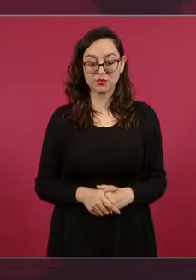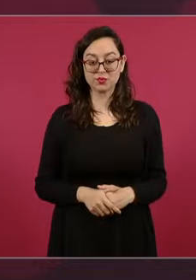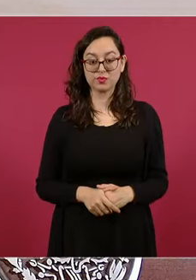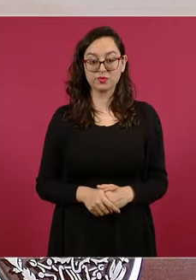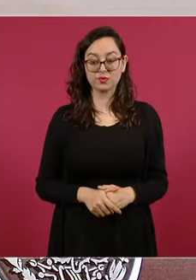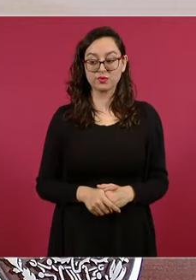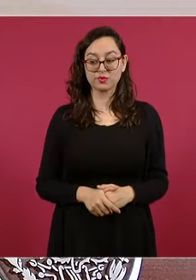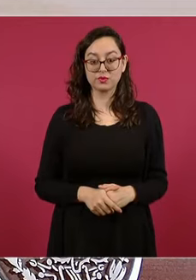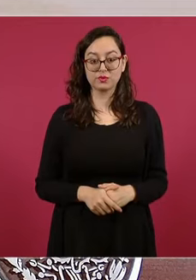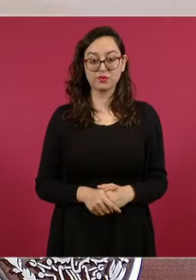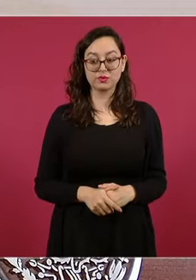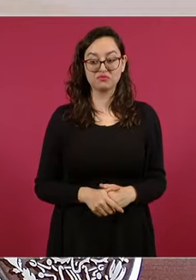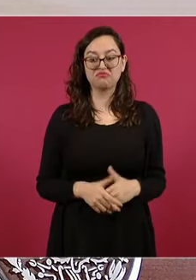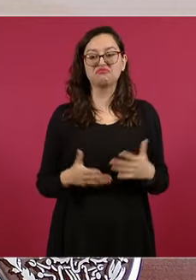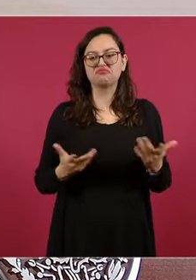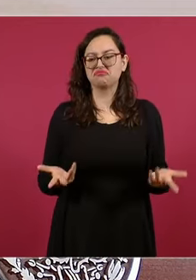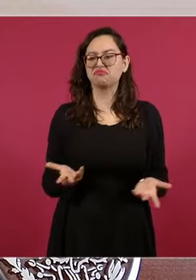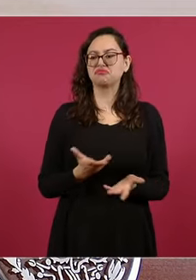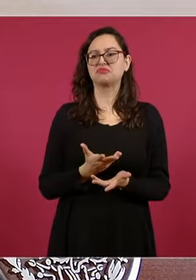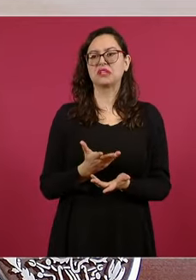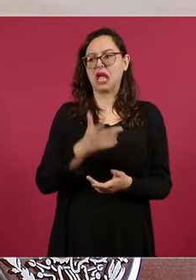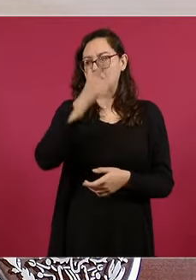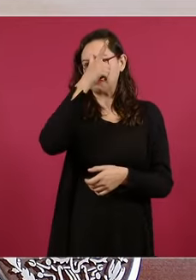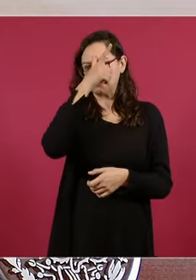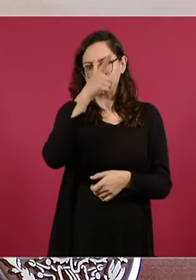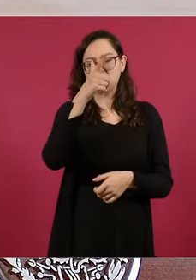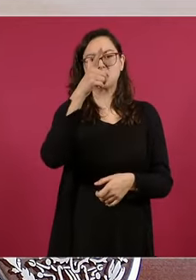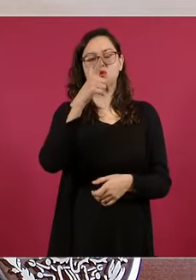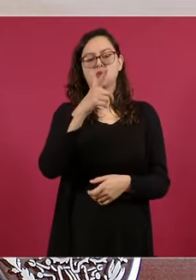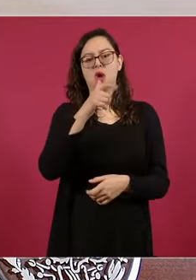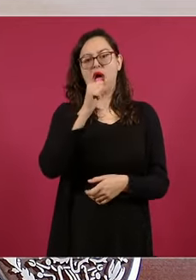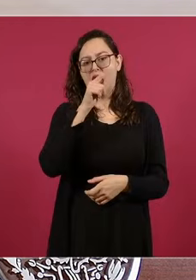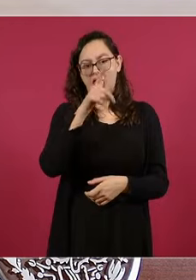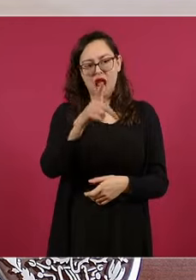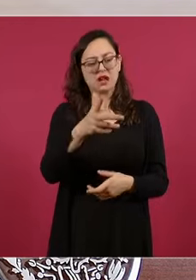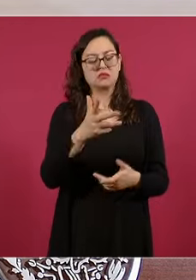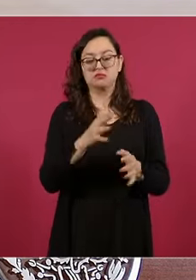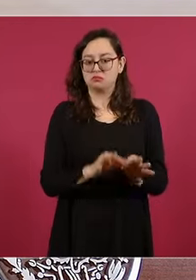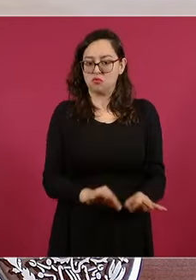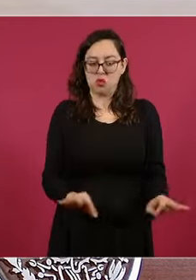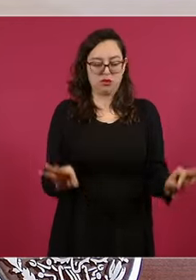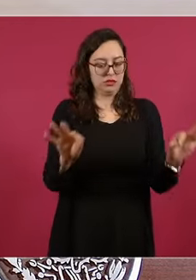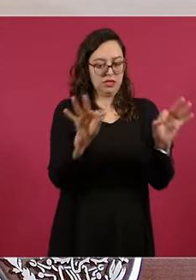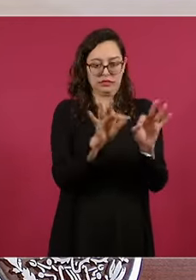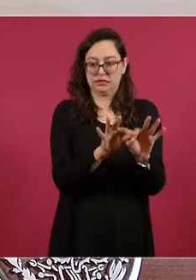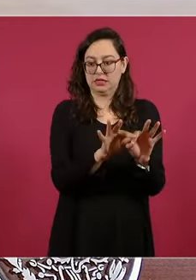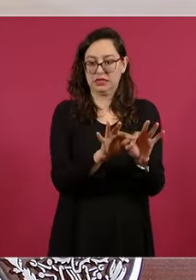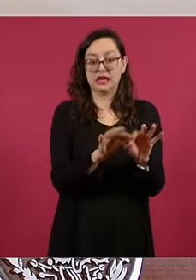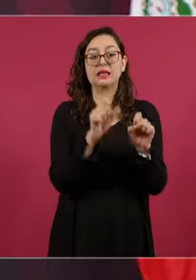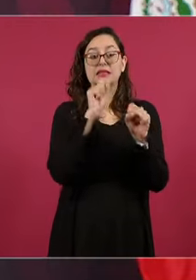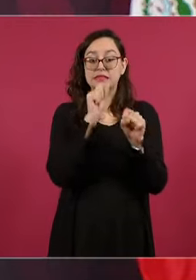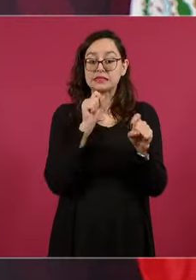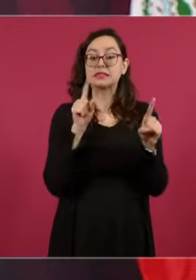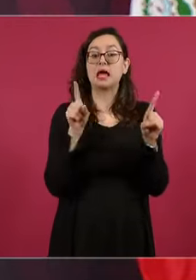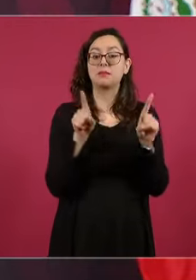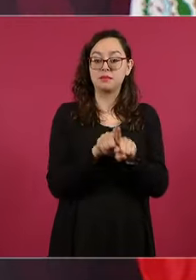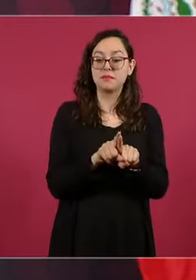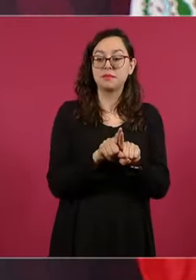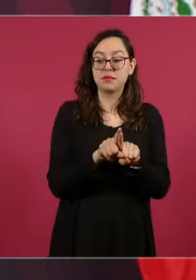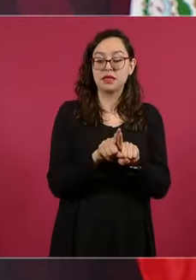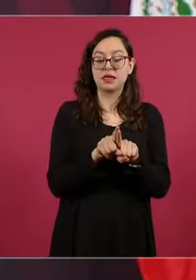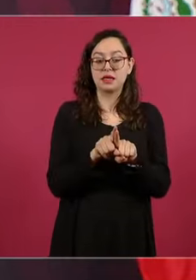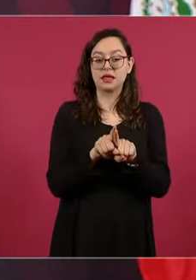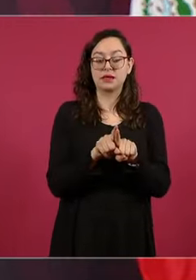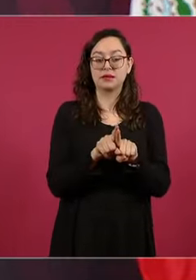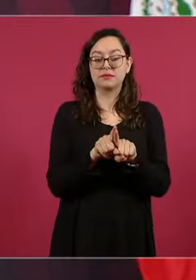Independientemente de lo espiritual, que es importantísimo, está